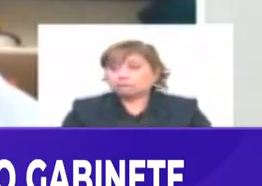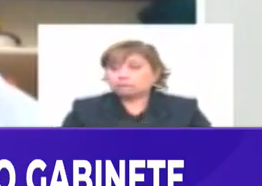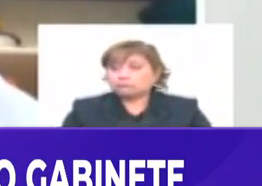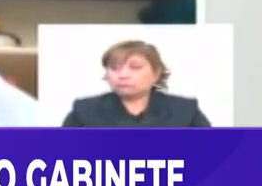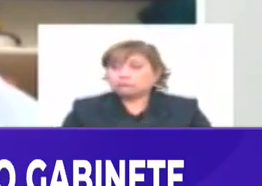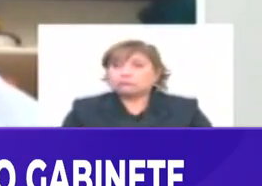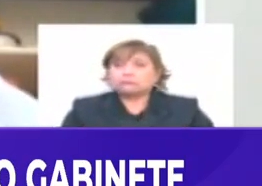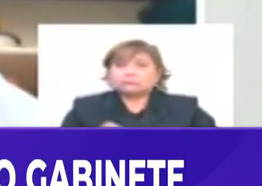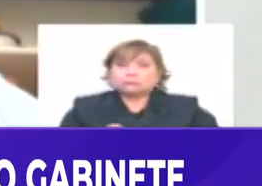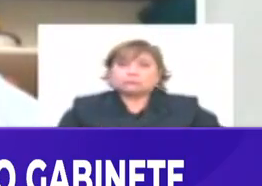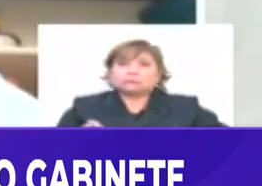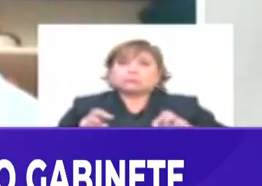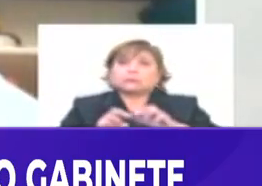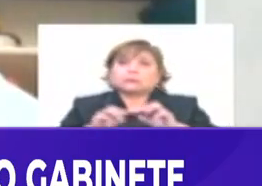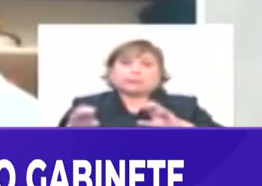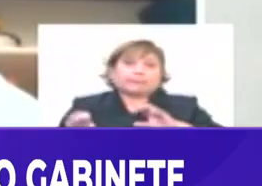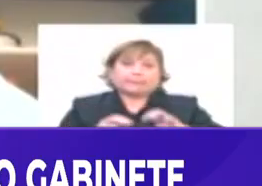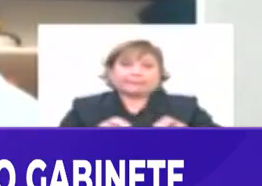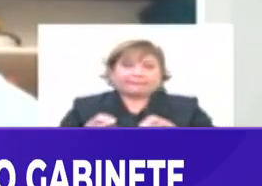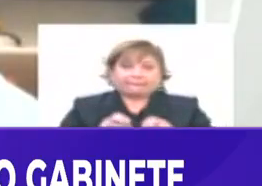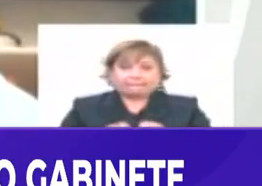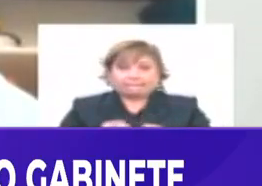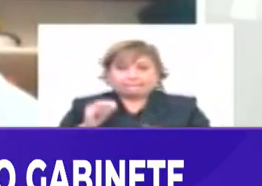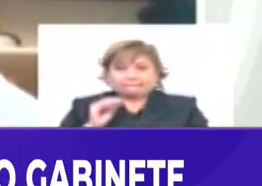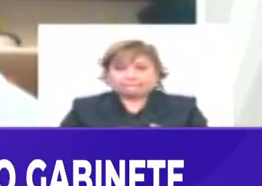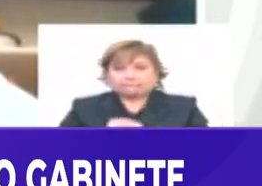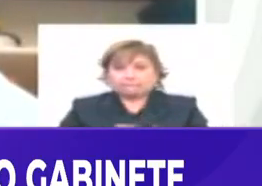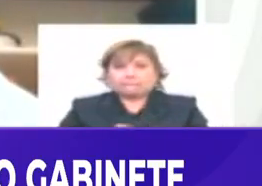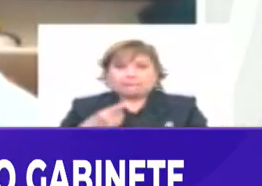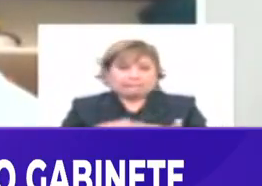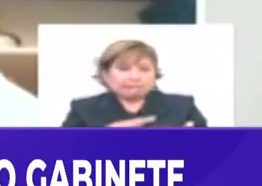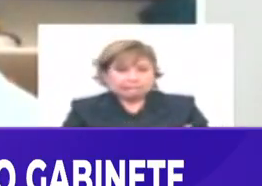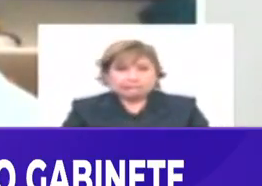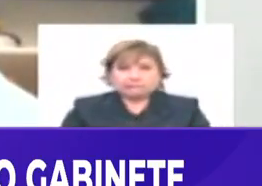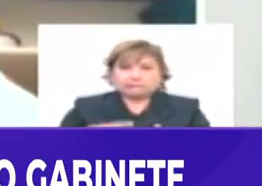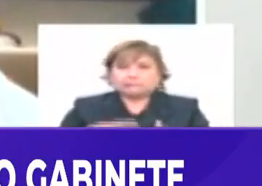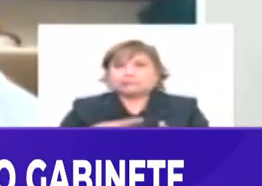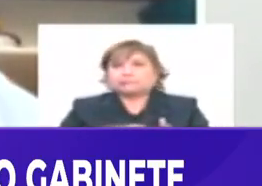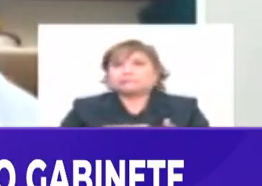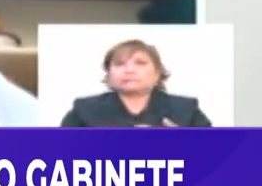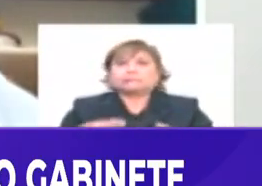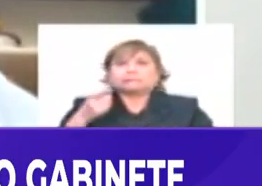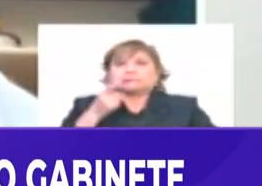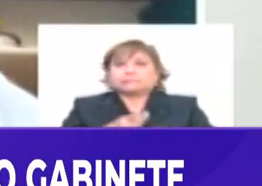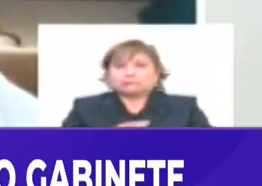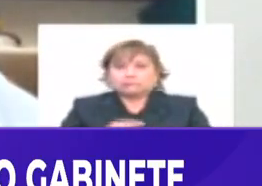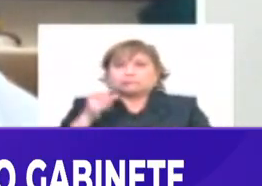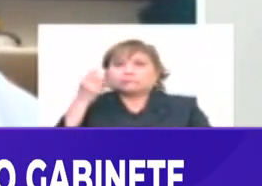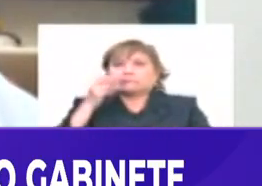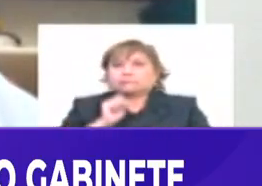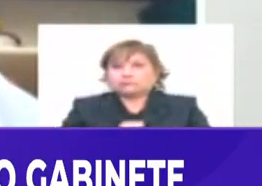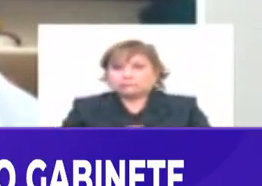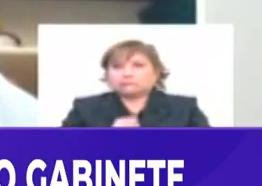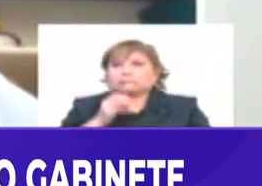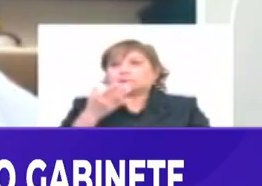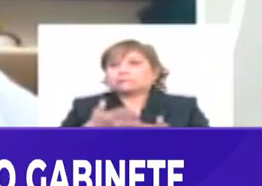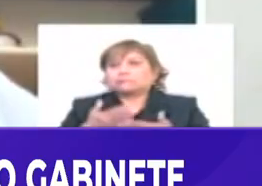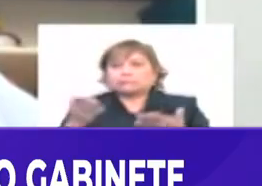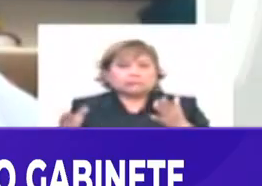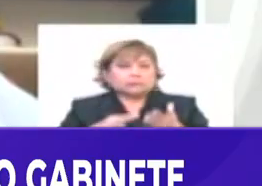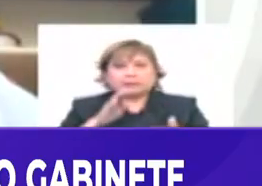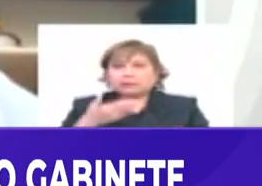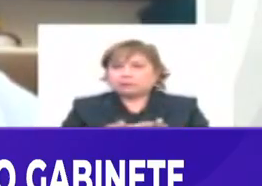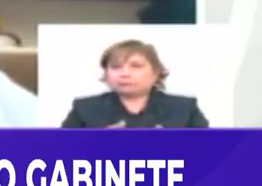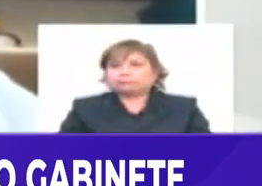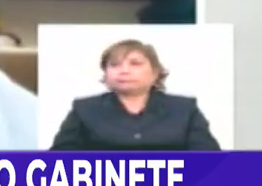frente al Parlamento, debe ser, nuevamente reitero, debatido con la figura de la interpelación, la censura, la vacancia presidencial, entre